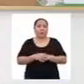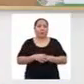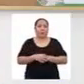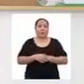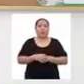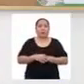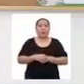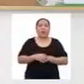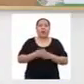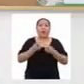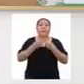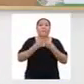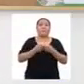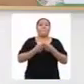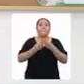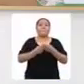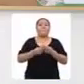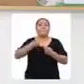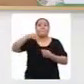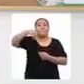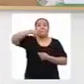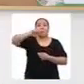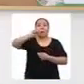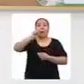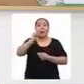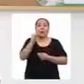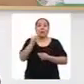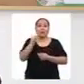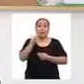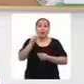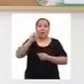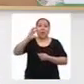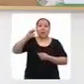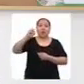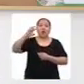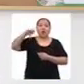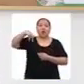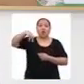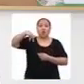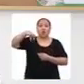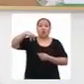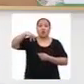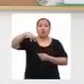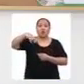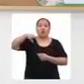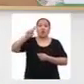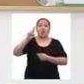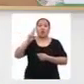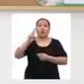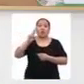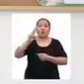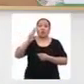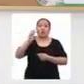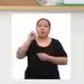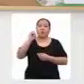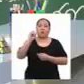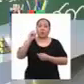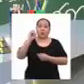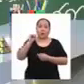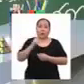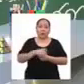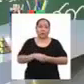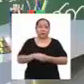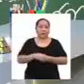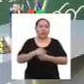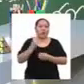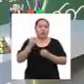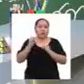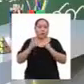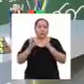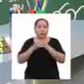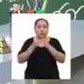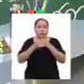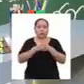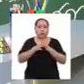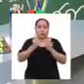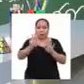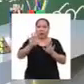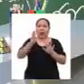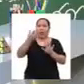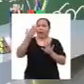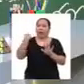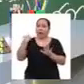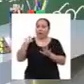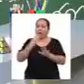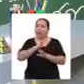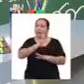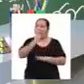masa corporal, para que lo recuerdes mejor y terminen de entender en casa. ¿Cómo agruparíamos eso? Antes, profesora, vamos a la